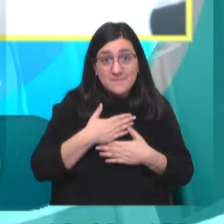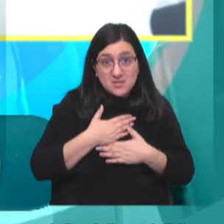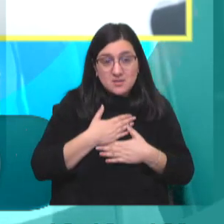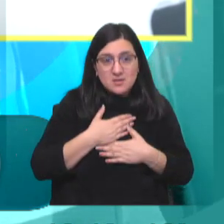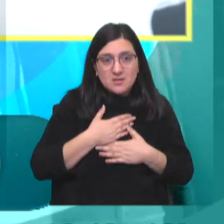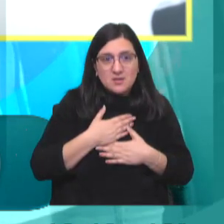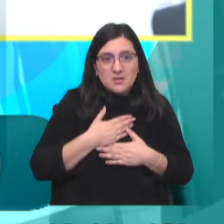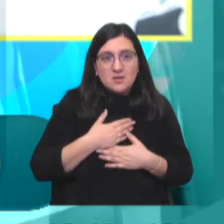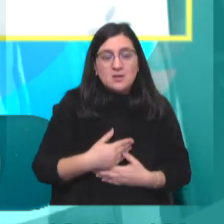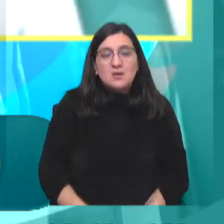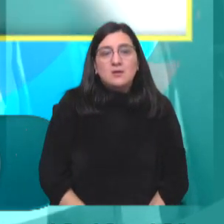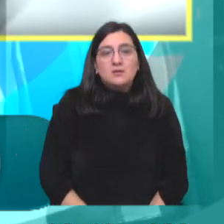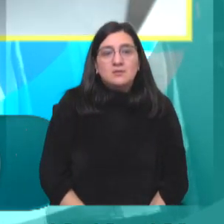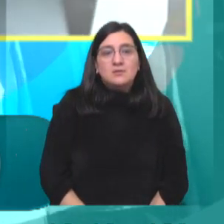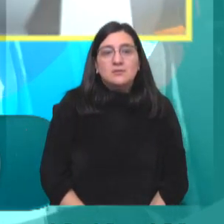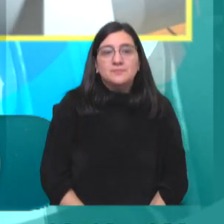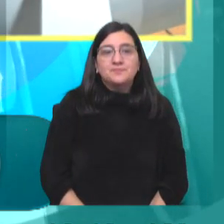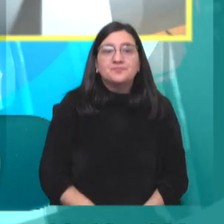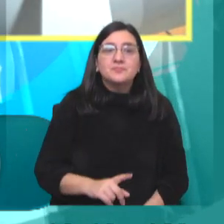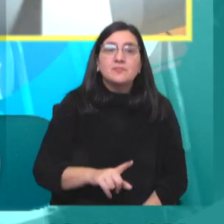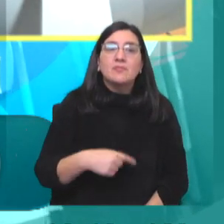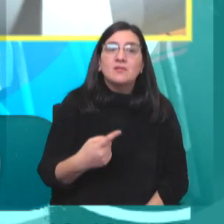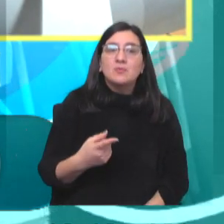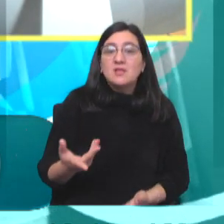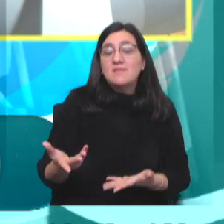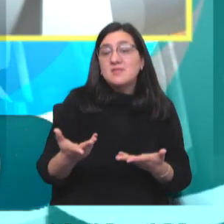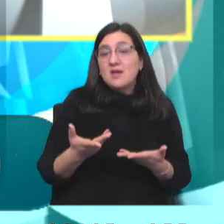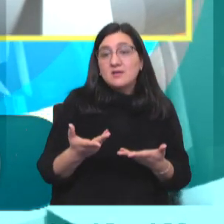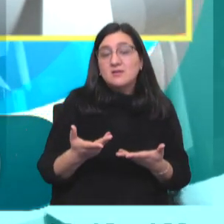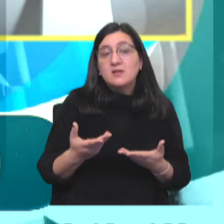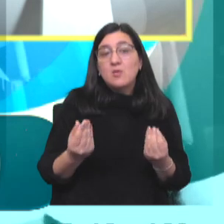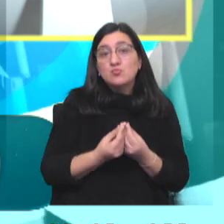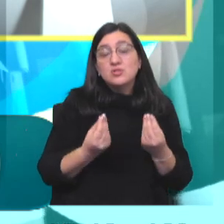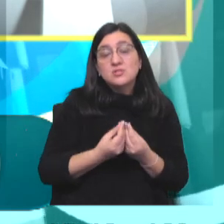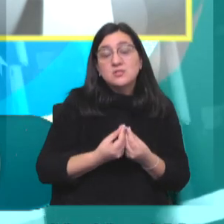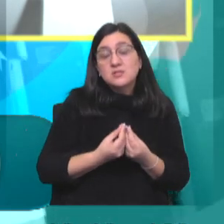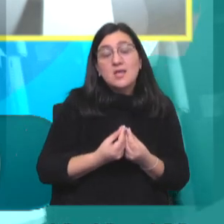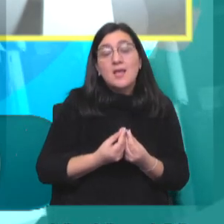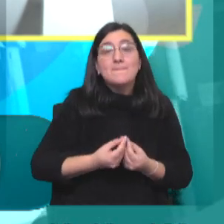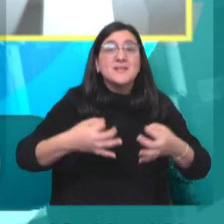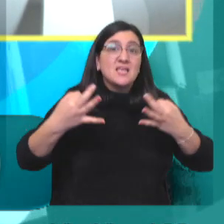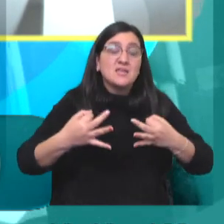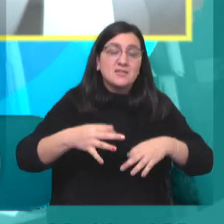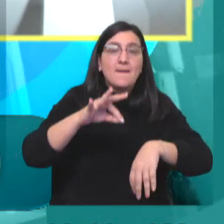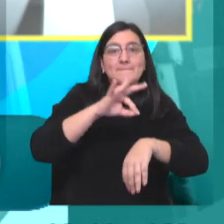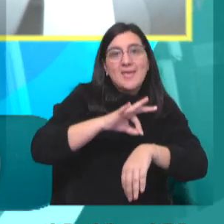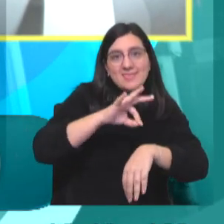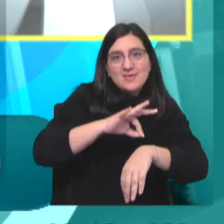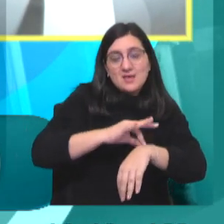no sea tan autorreferencial. Y después, bueno, invitar un montón de especialistas, nutricionistas, médicas,